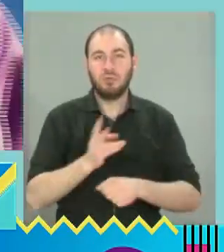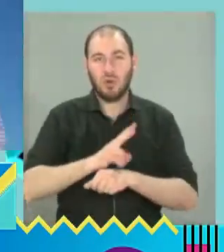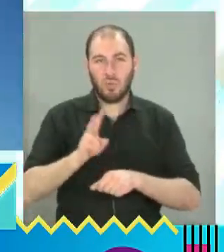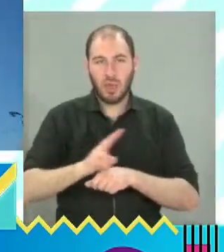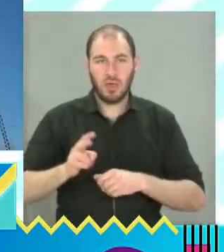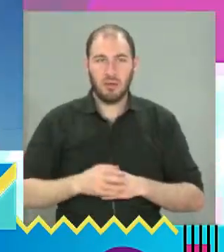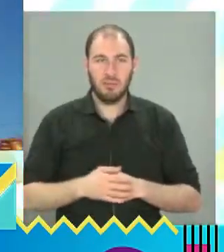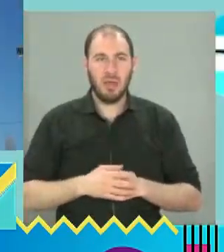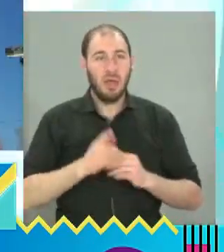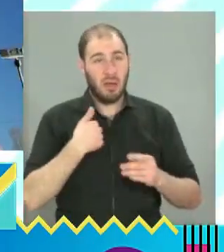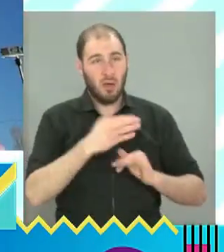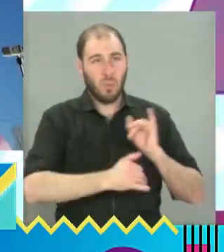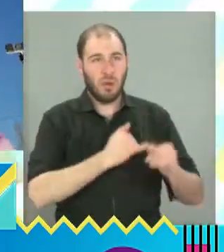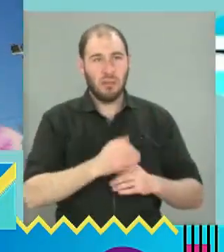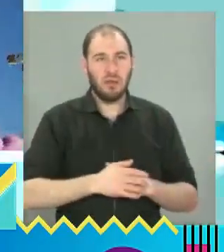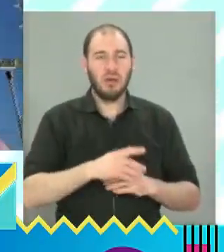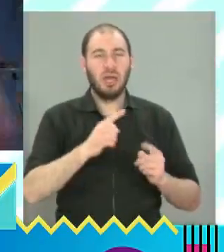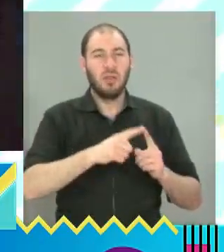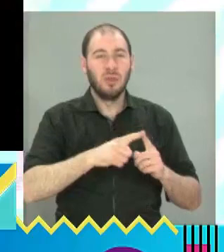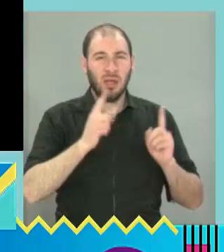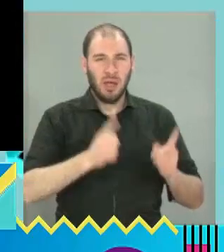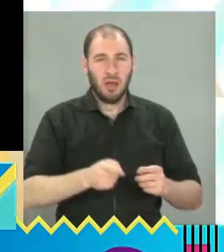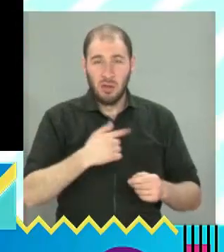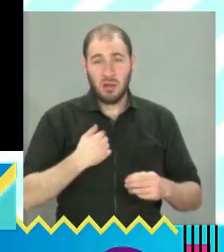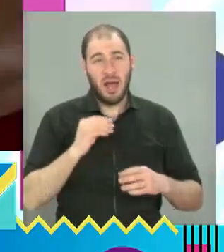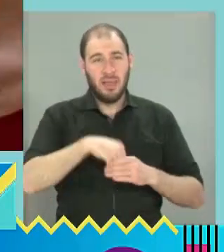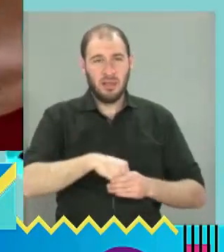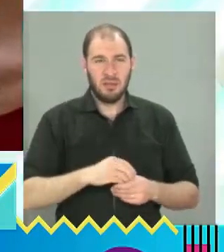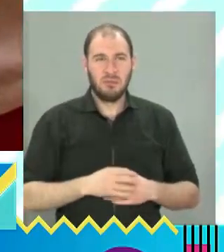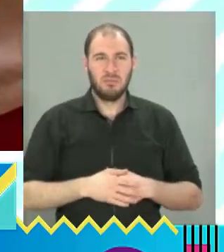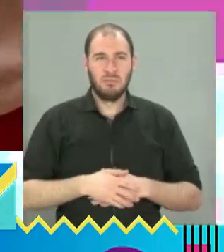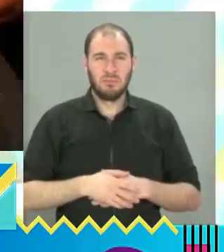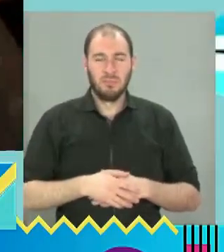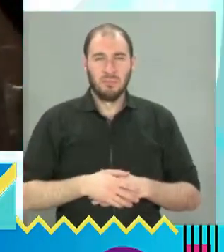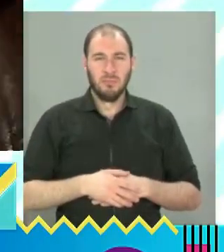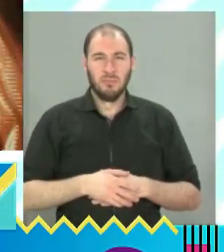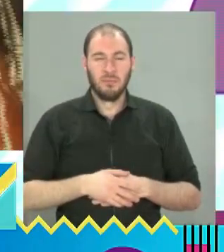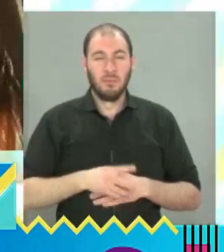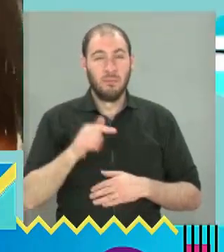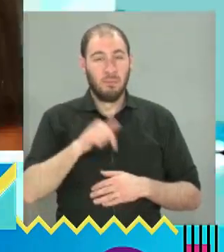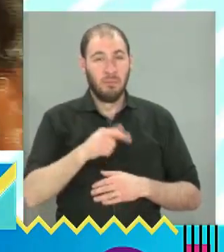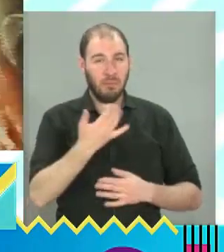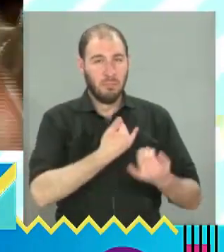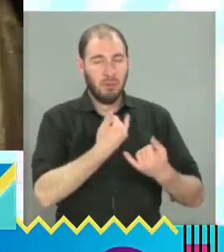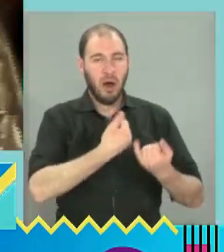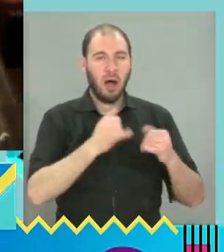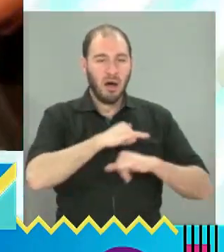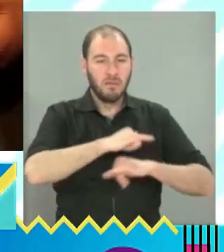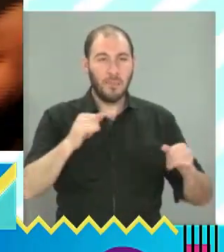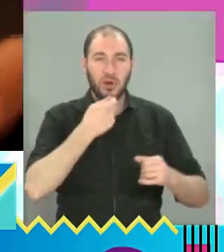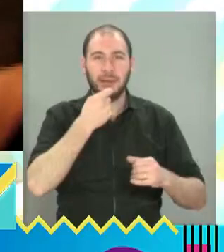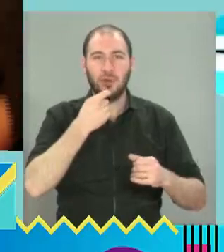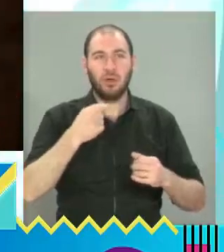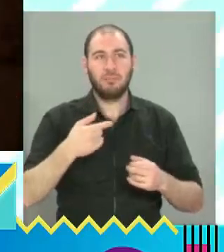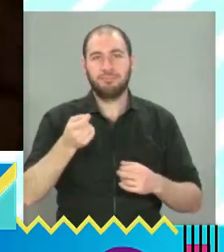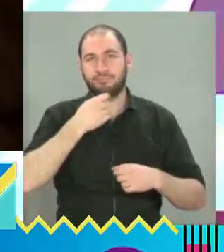una culpa conjunta, como te digo, de las instituciones que también somos parte, digo, porque esto que decimos, que toma conocimiento, no sé,